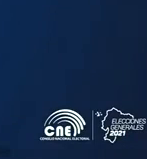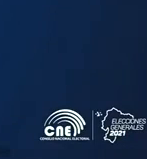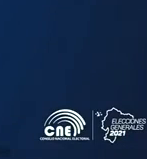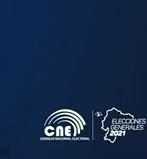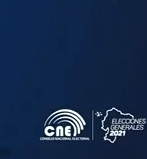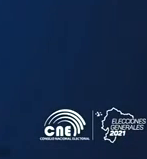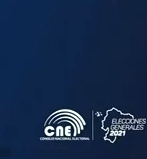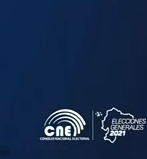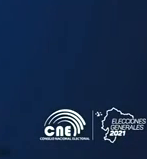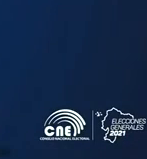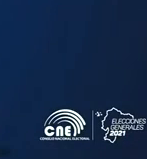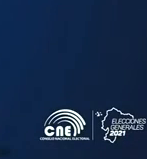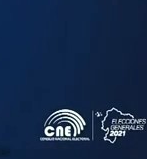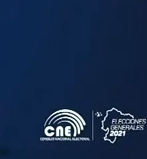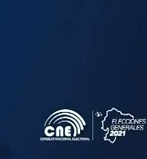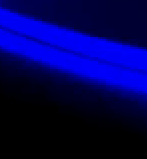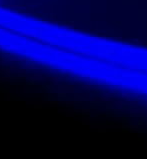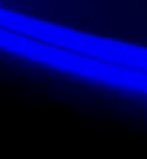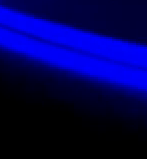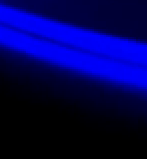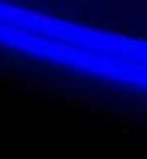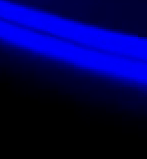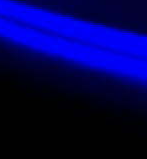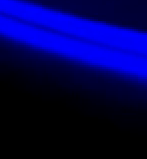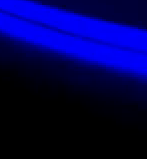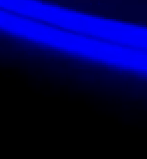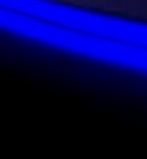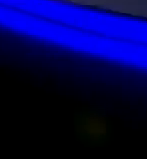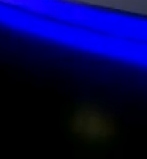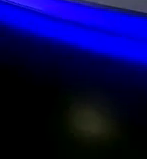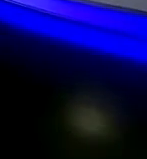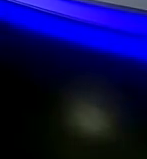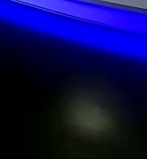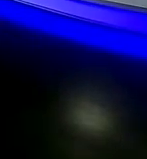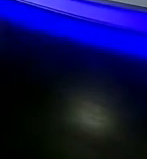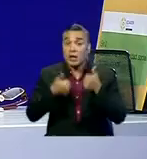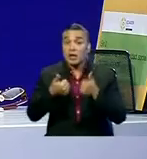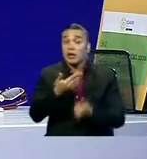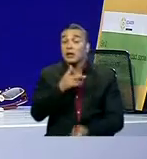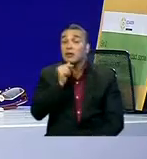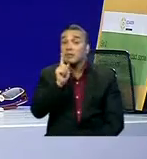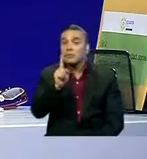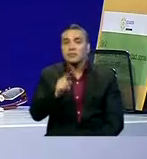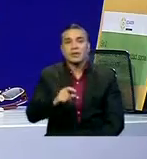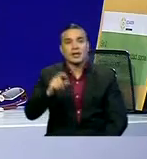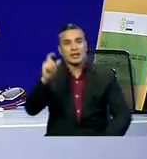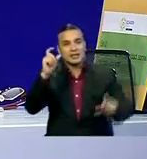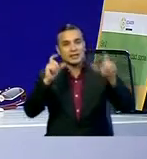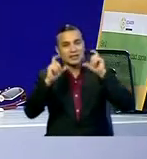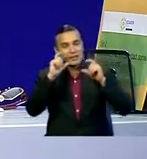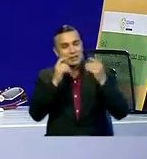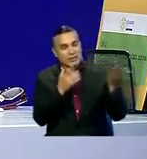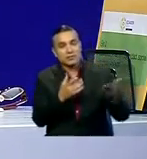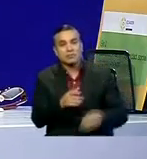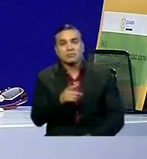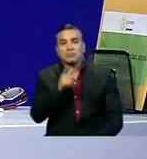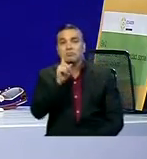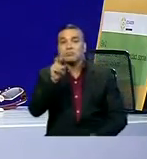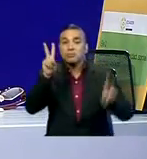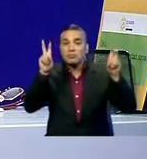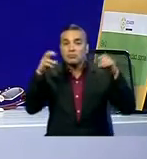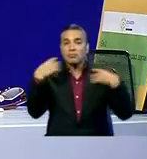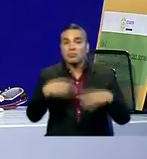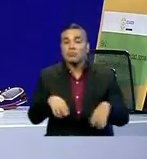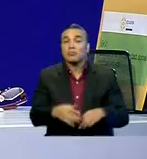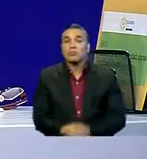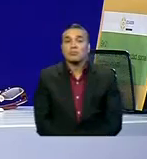El formato era con los dos candidatos presidenciales finalistas de frente y la moderadora en medio. Se trataron 5 temáticas y en cada